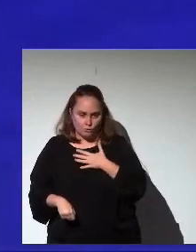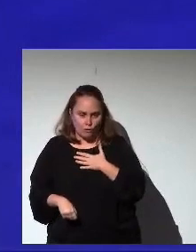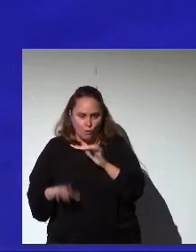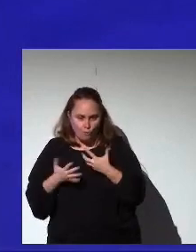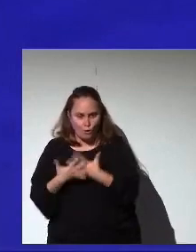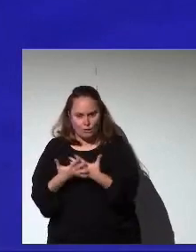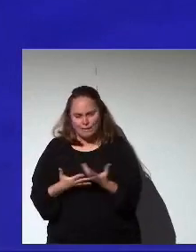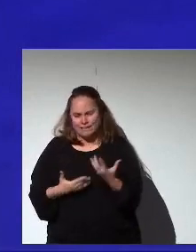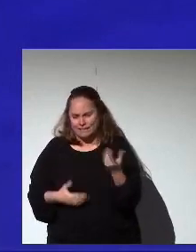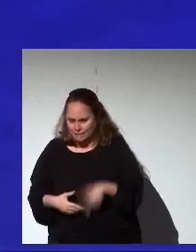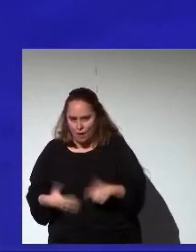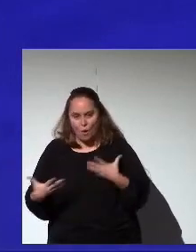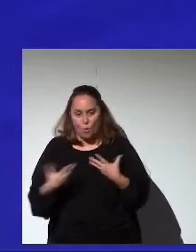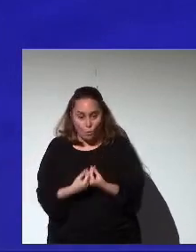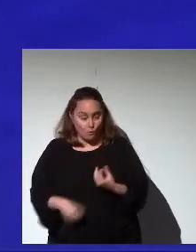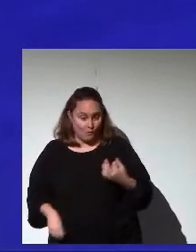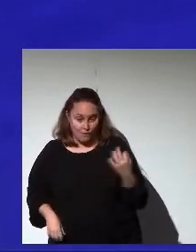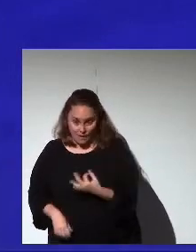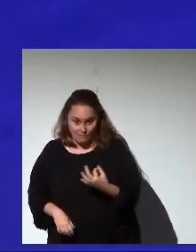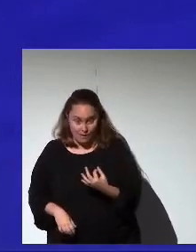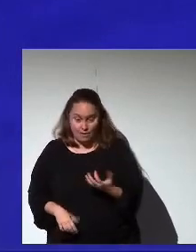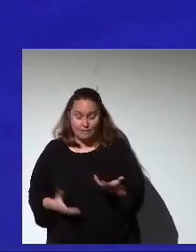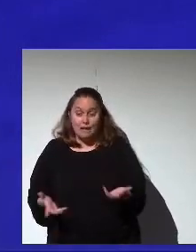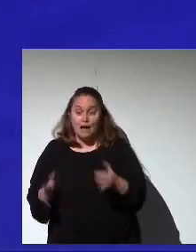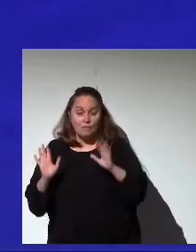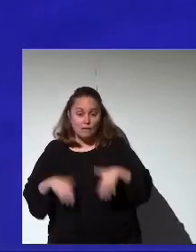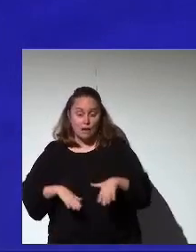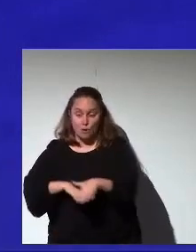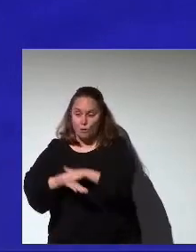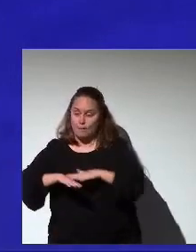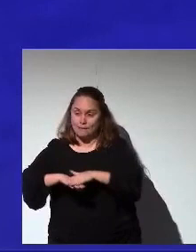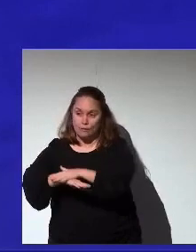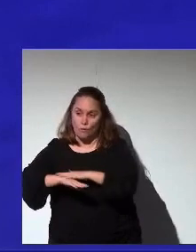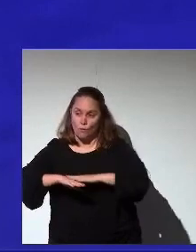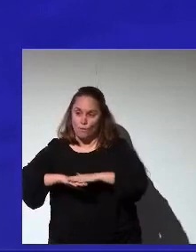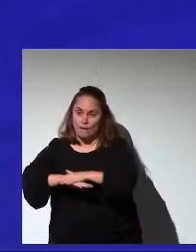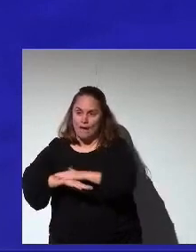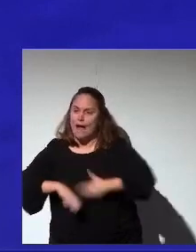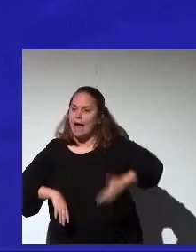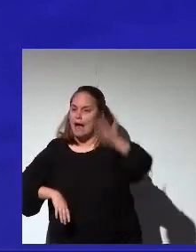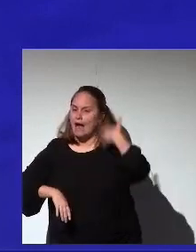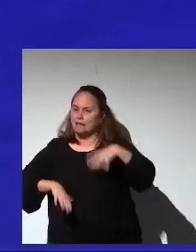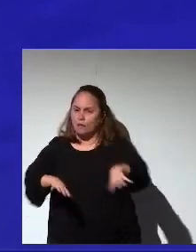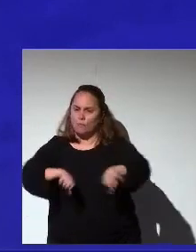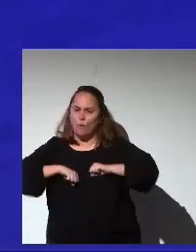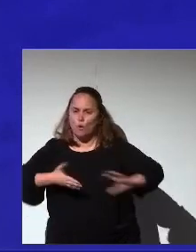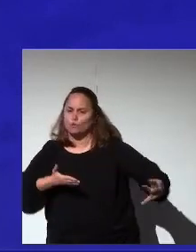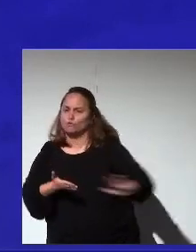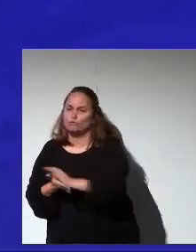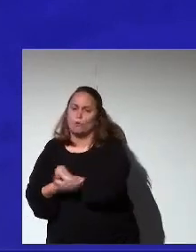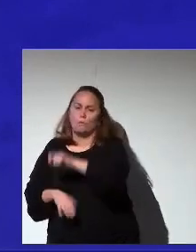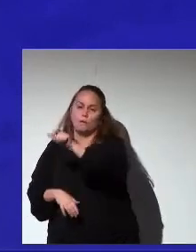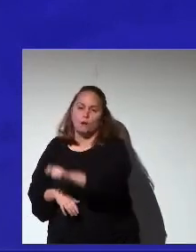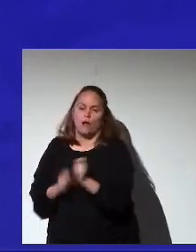voluntariado. O sea, ese mundo en el cual la administración hacía todo y al final el ciudadano era un